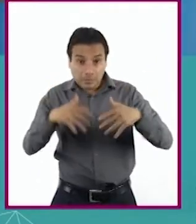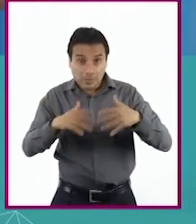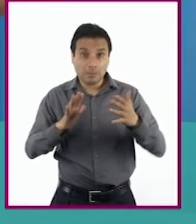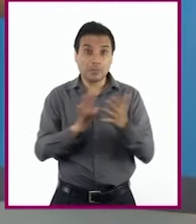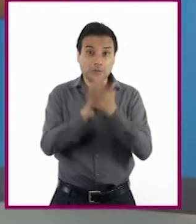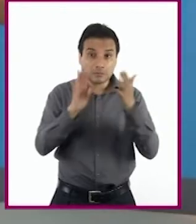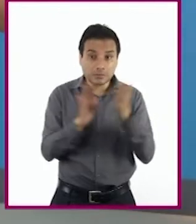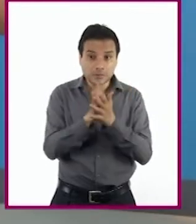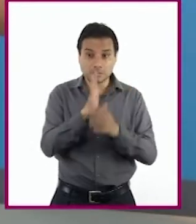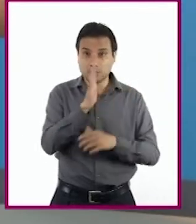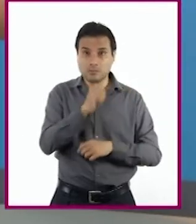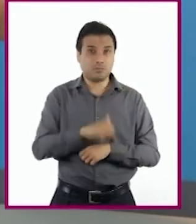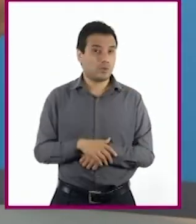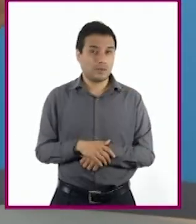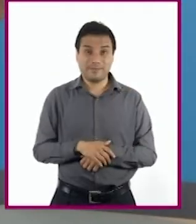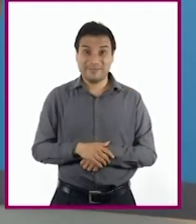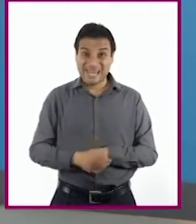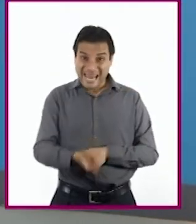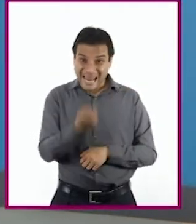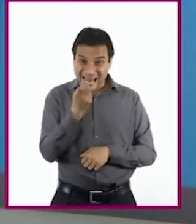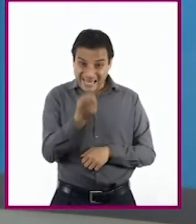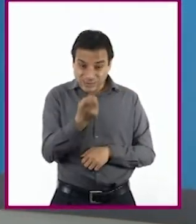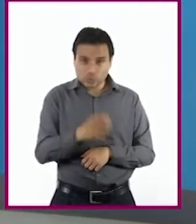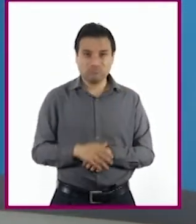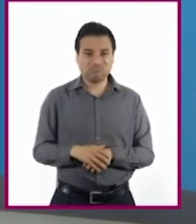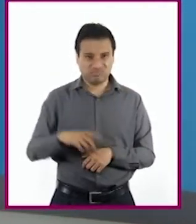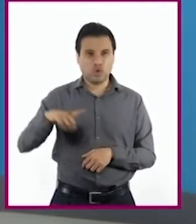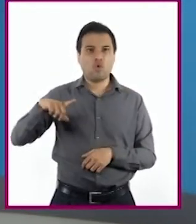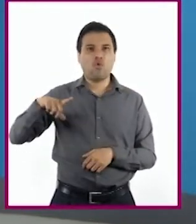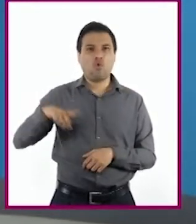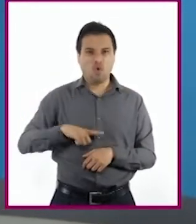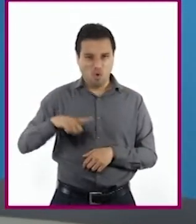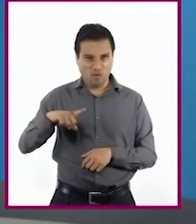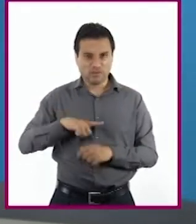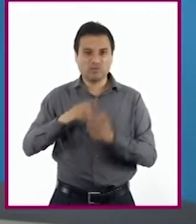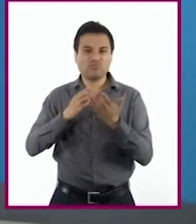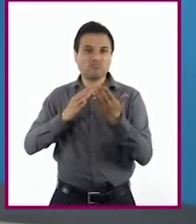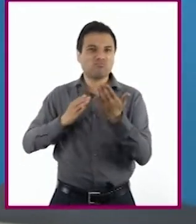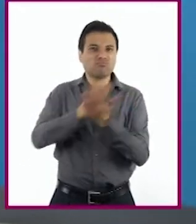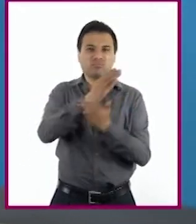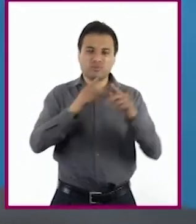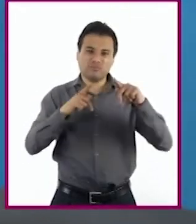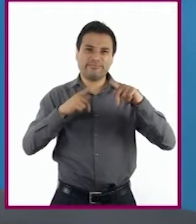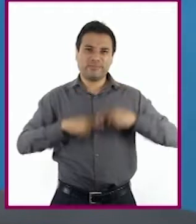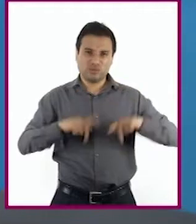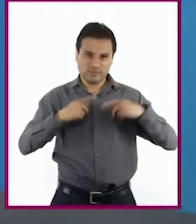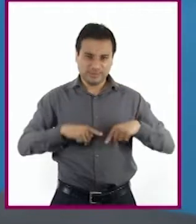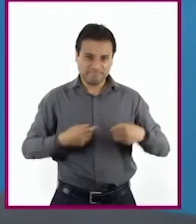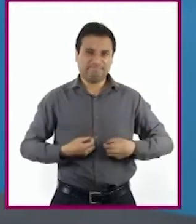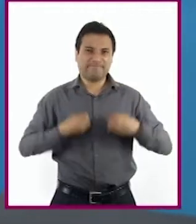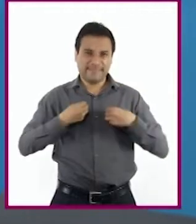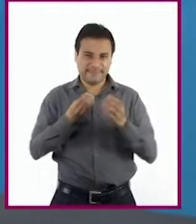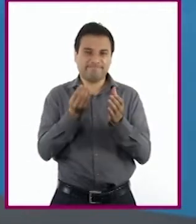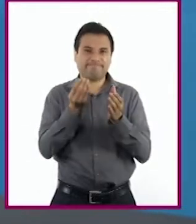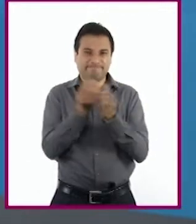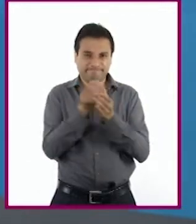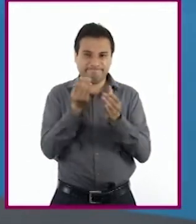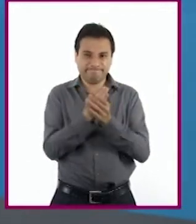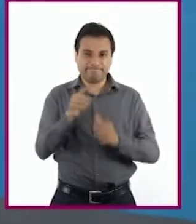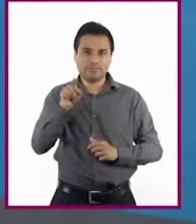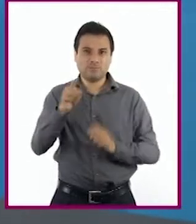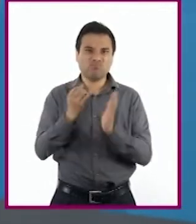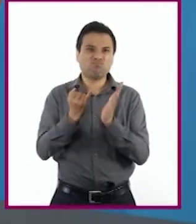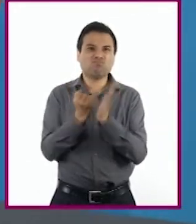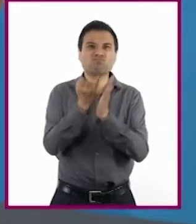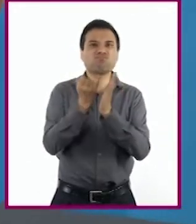participación. En estos casos, el gobierno también interviene en la vida privada de las personas, tomando decisiones